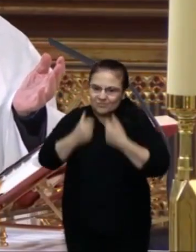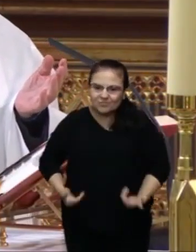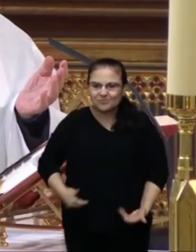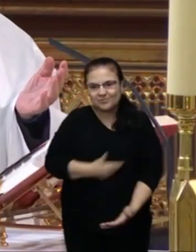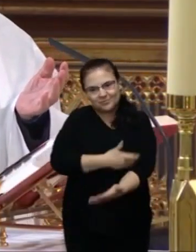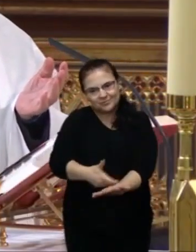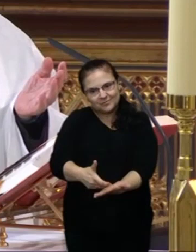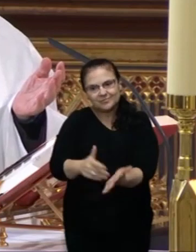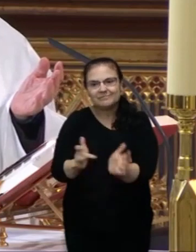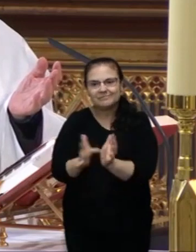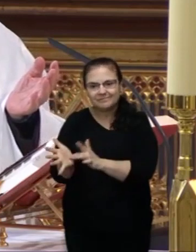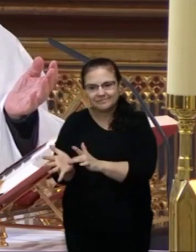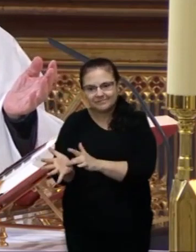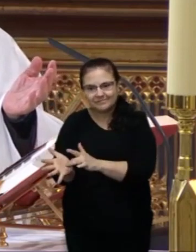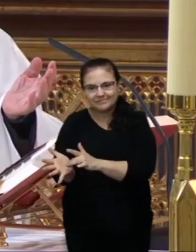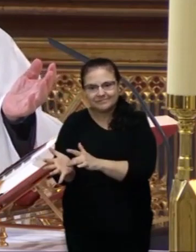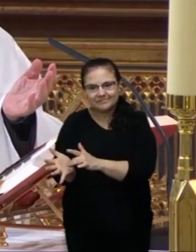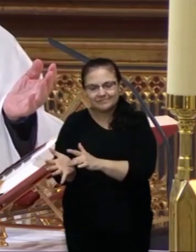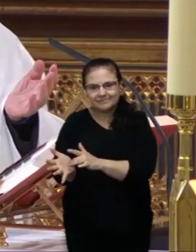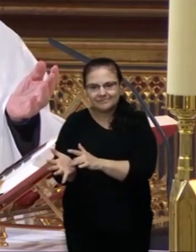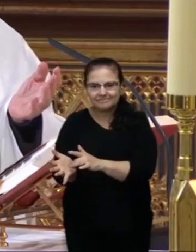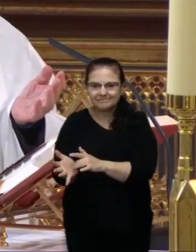la sangre de Cristo.